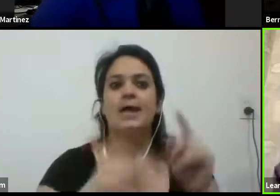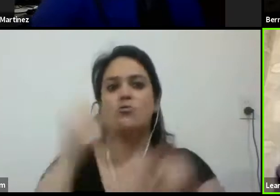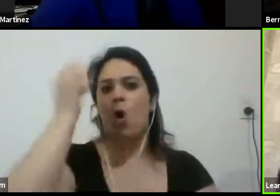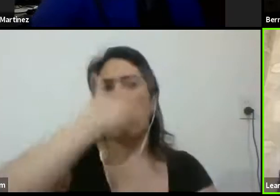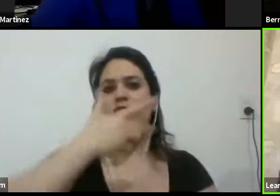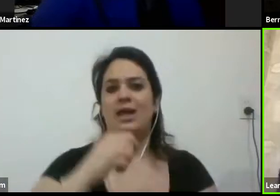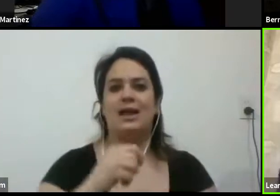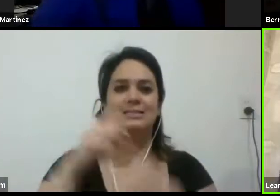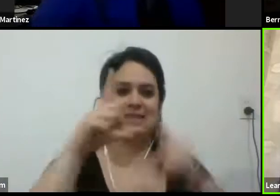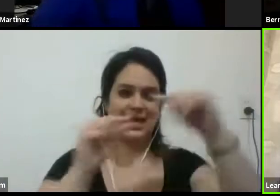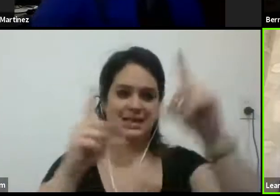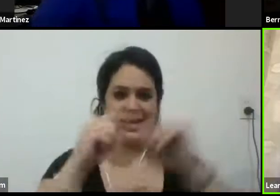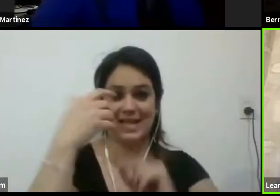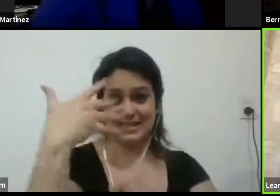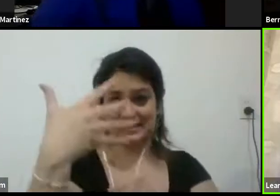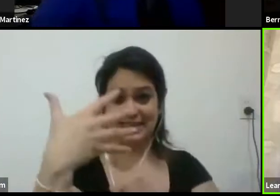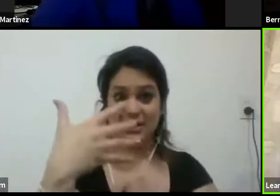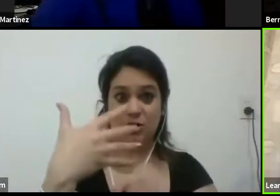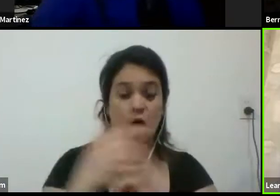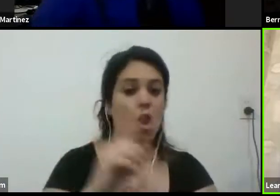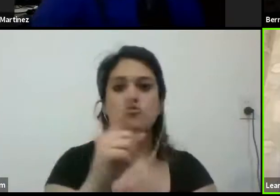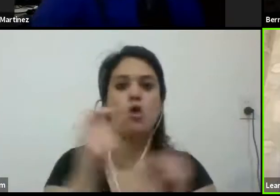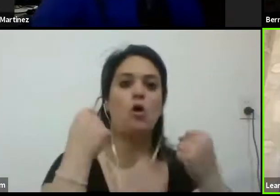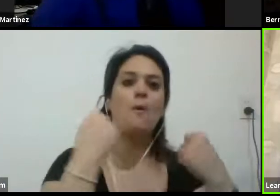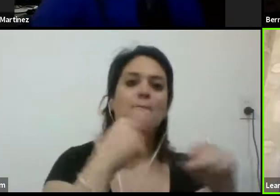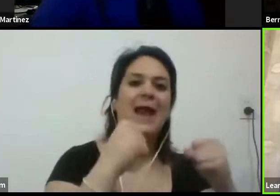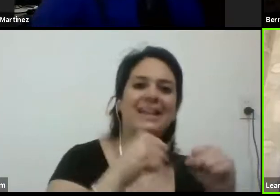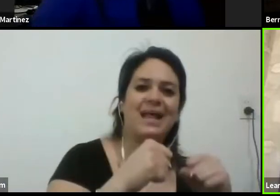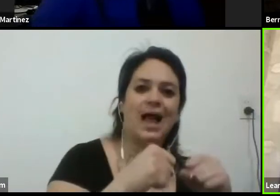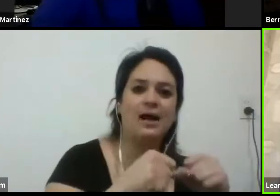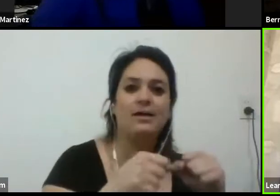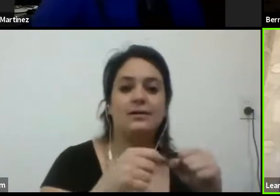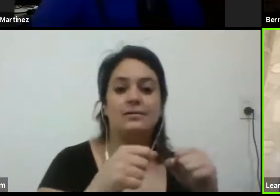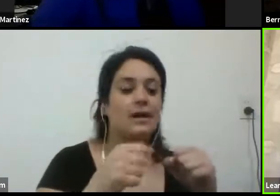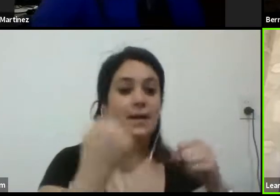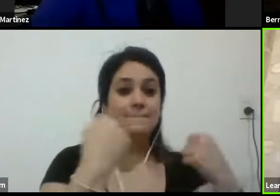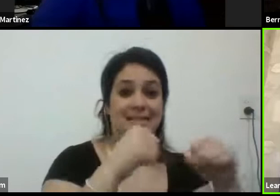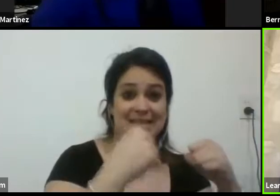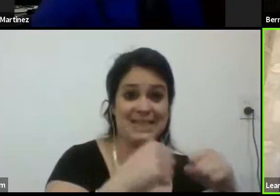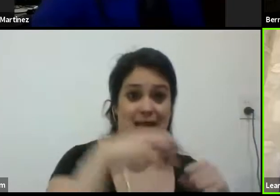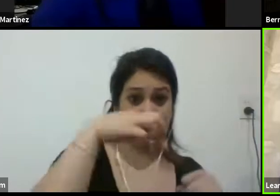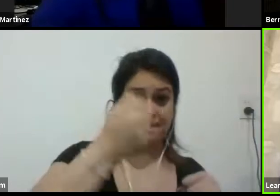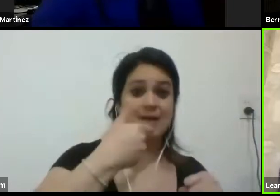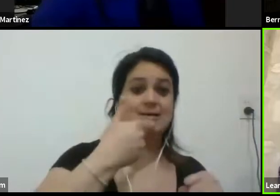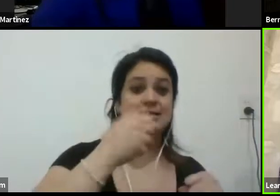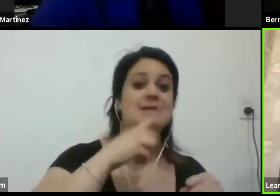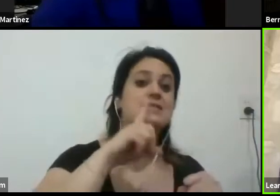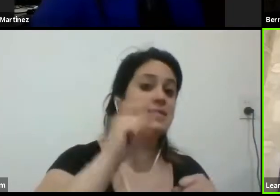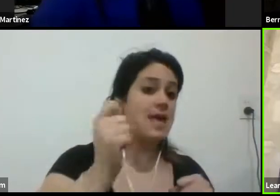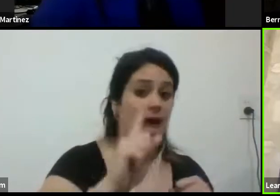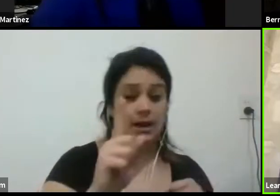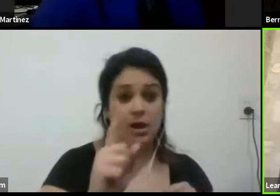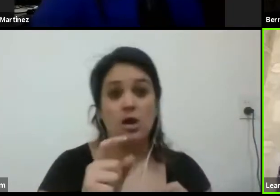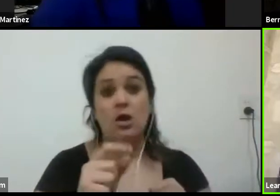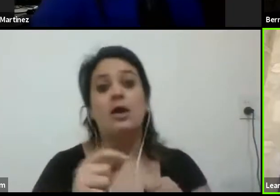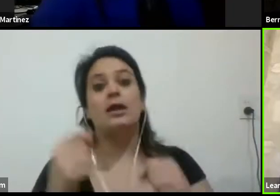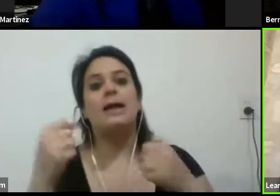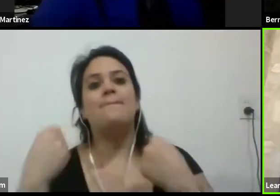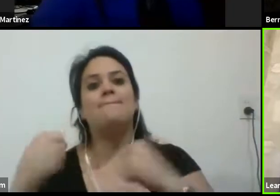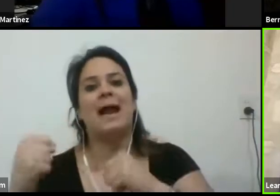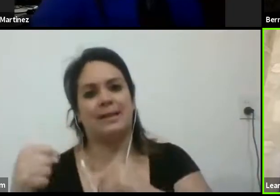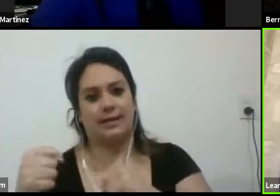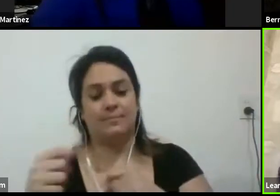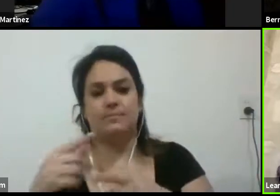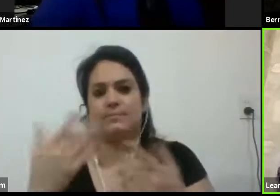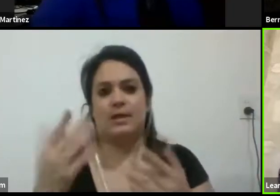5 estrellas que te toman alumnos no como pasante en sí sino como práctica profesional en la cual no se le paga cuál es la diferencia que el alumno al día